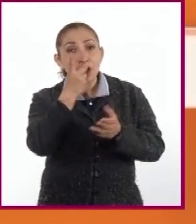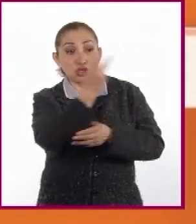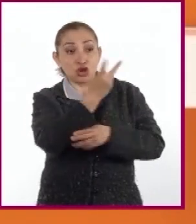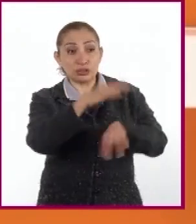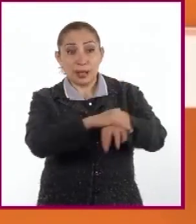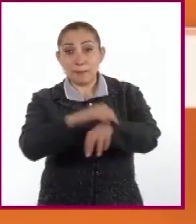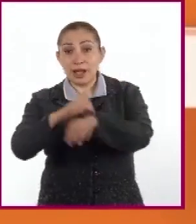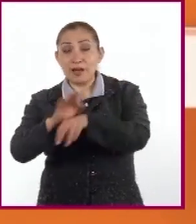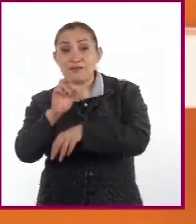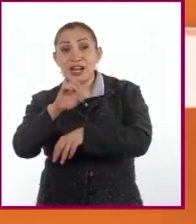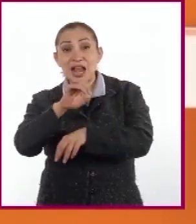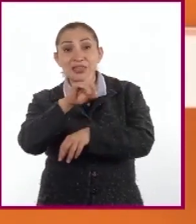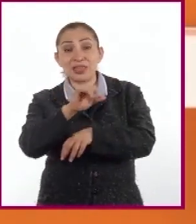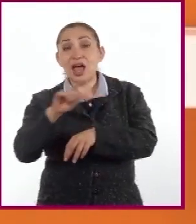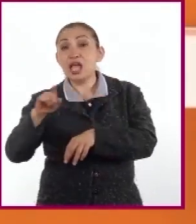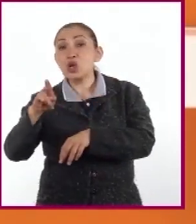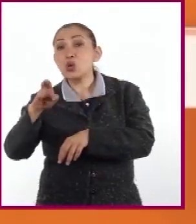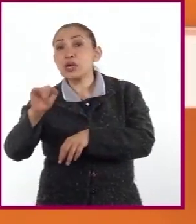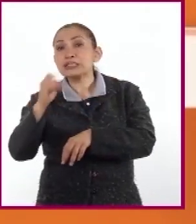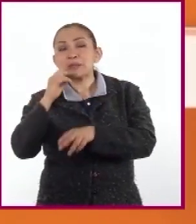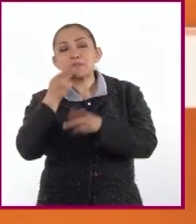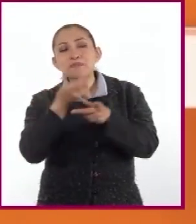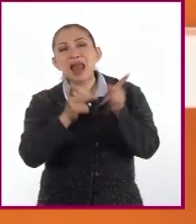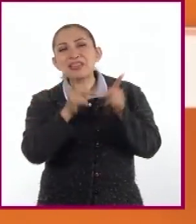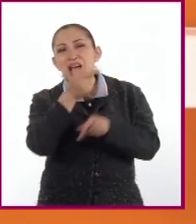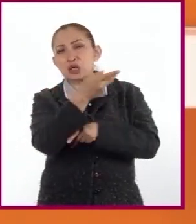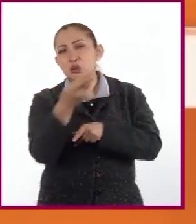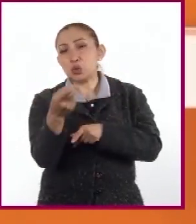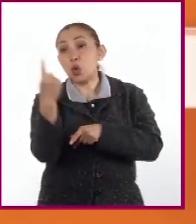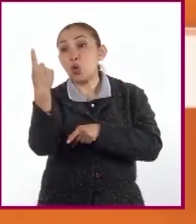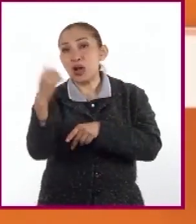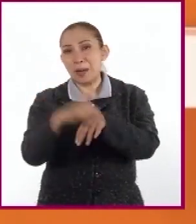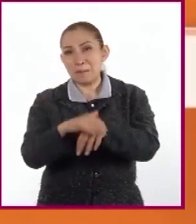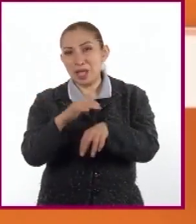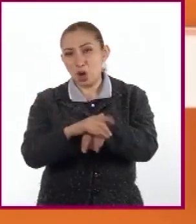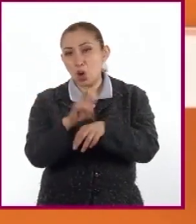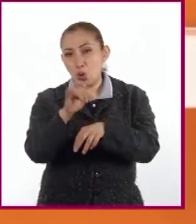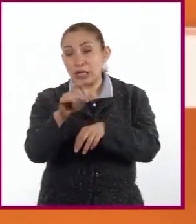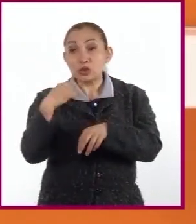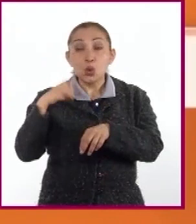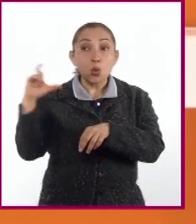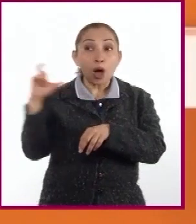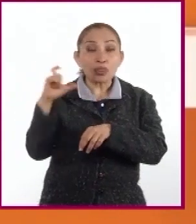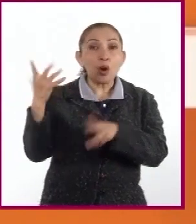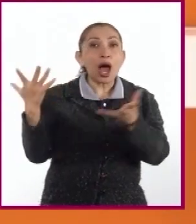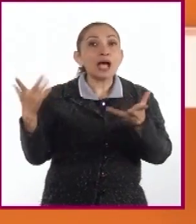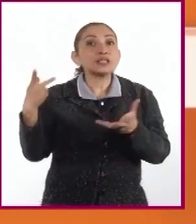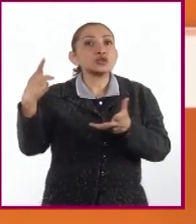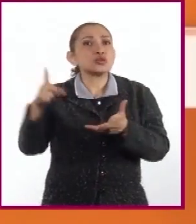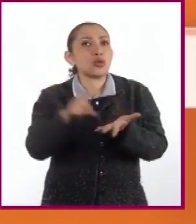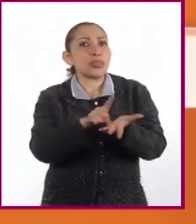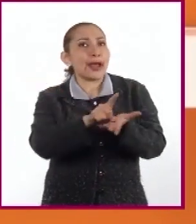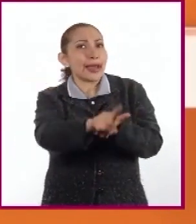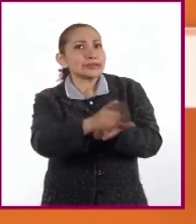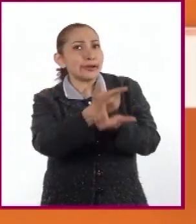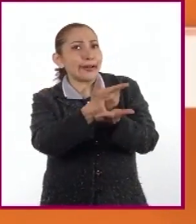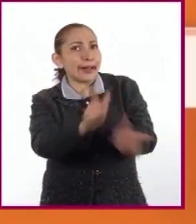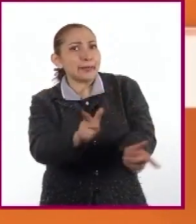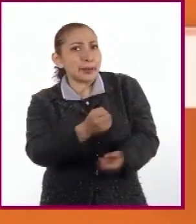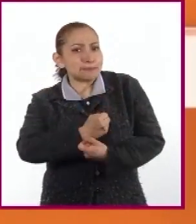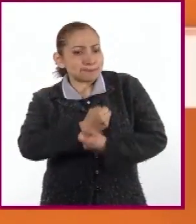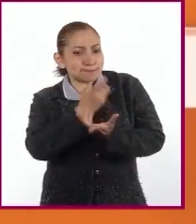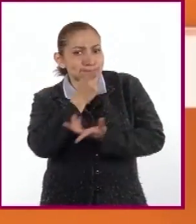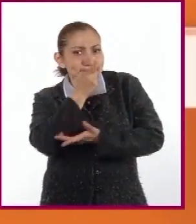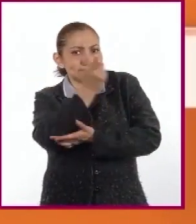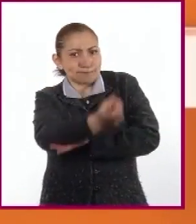amigos, Fernanda y Luis, comentan la situación vivida por uno de los amigos de Luis al momento de ejercer sus derechos a la libertad de